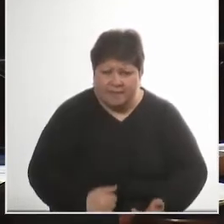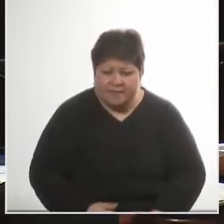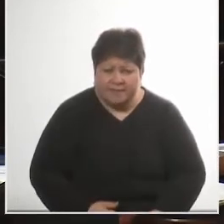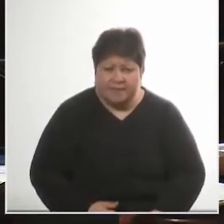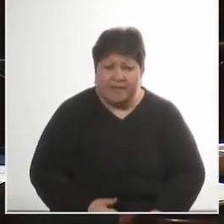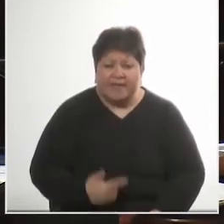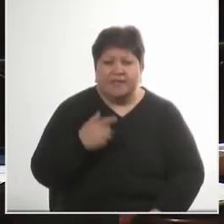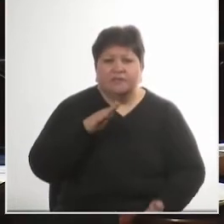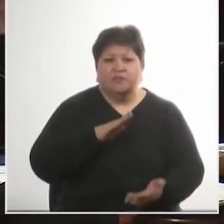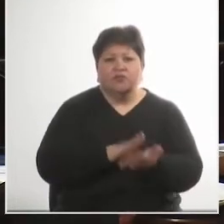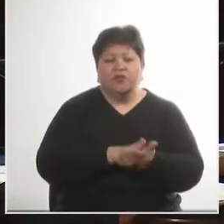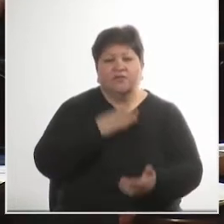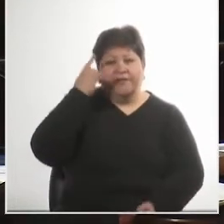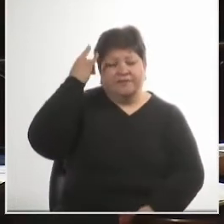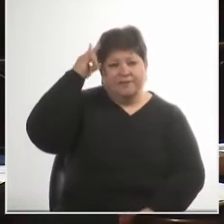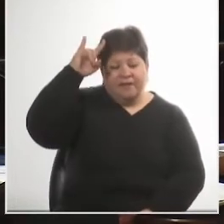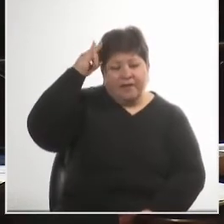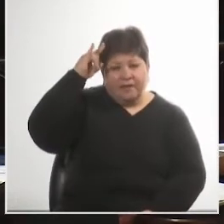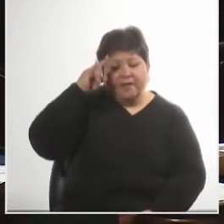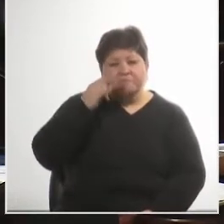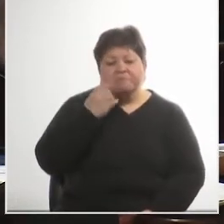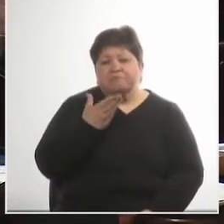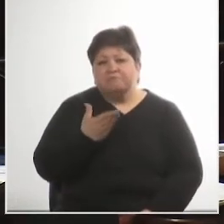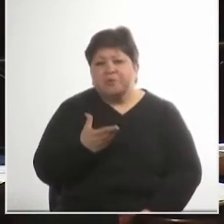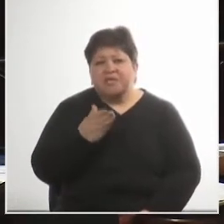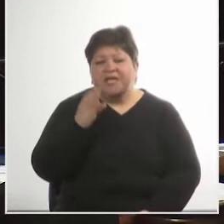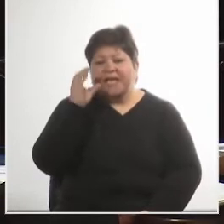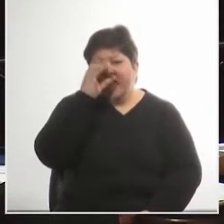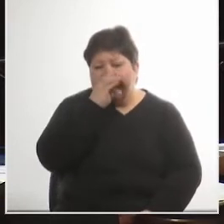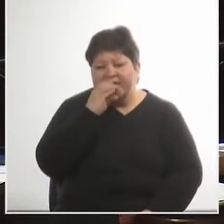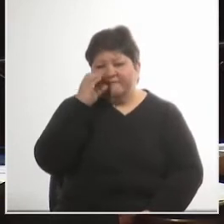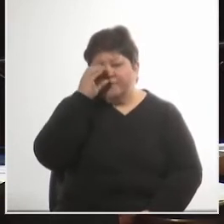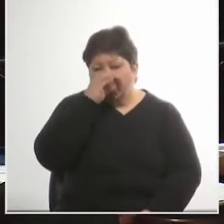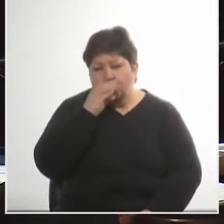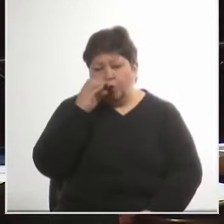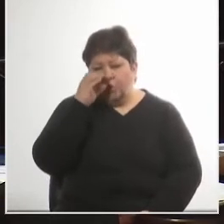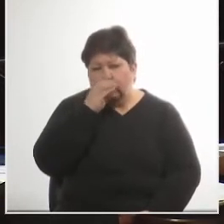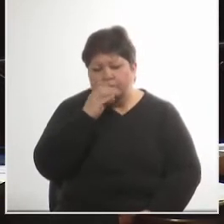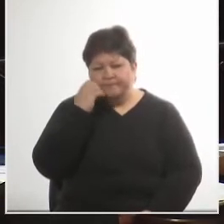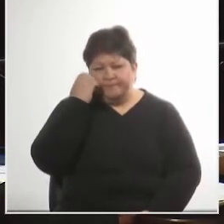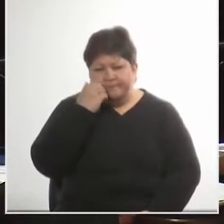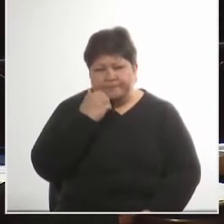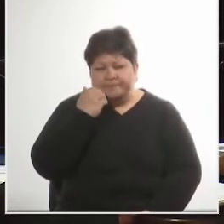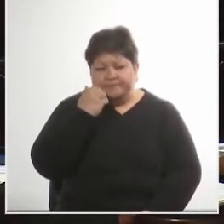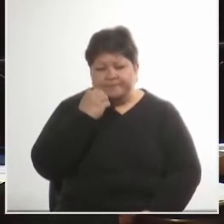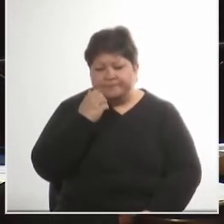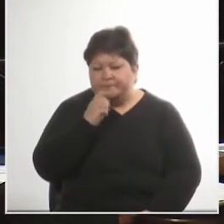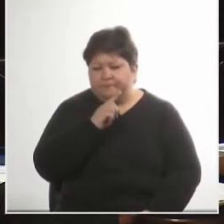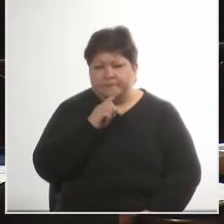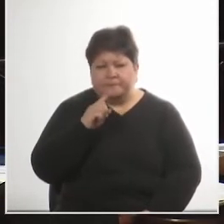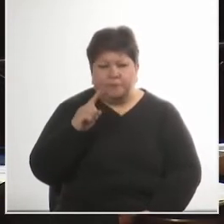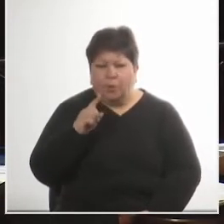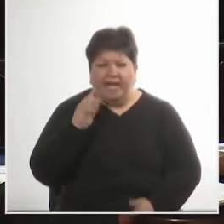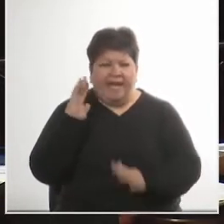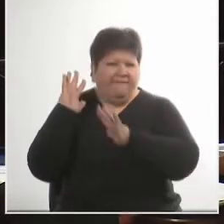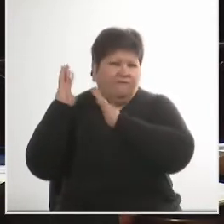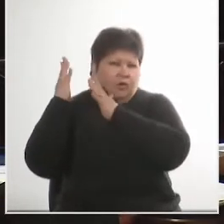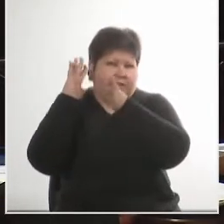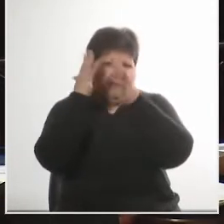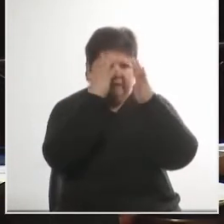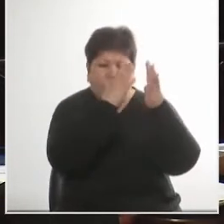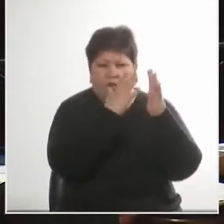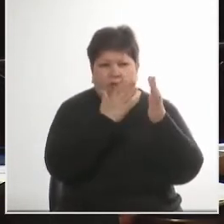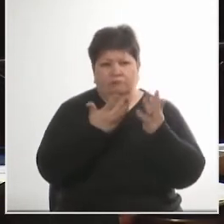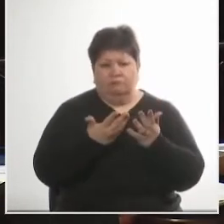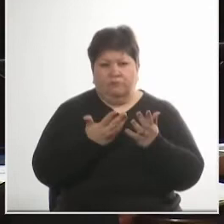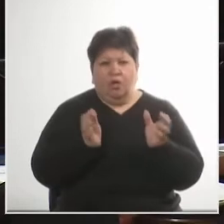Porque lo que retiene carbono no es la forestación, es la pradera natural del Uruguay, que junto con la de